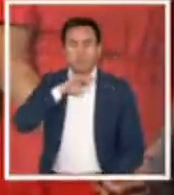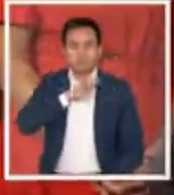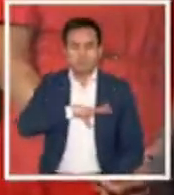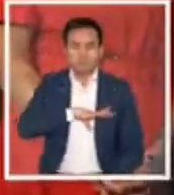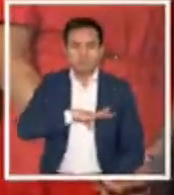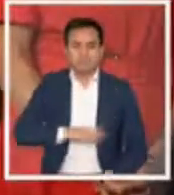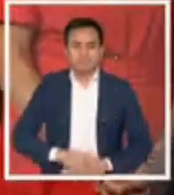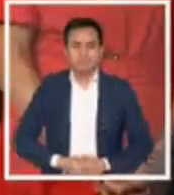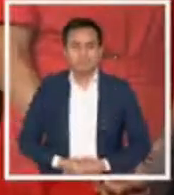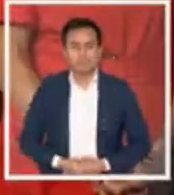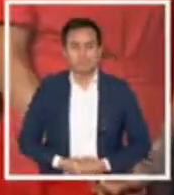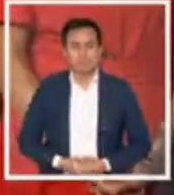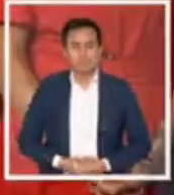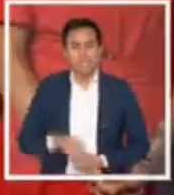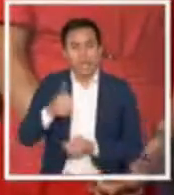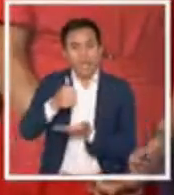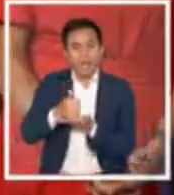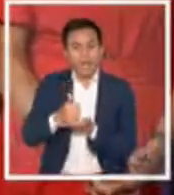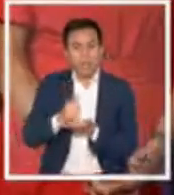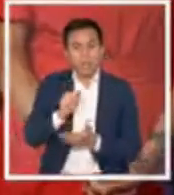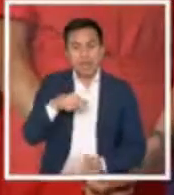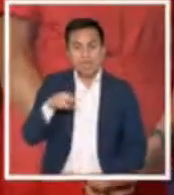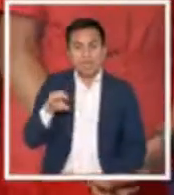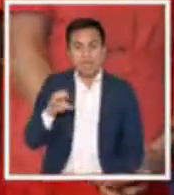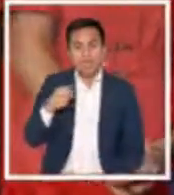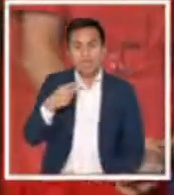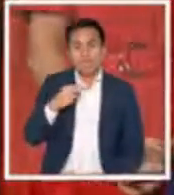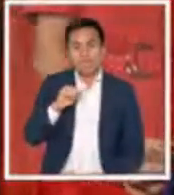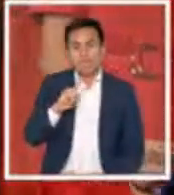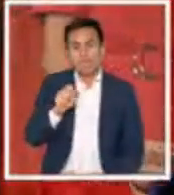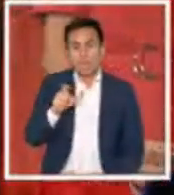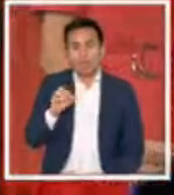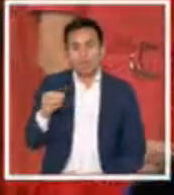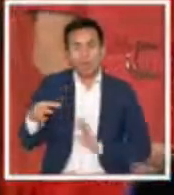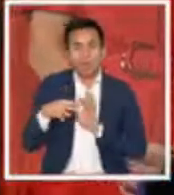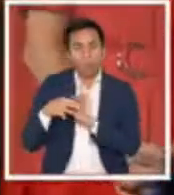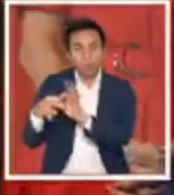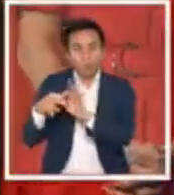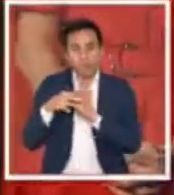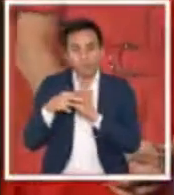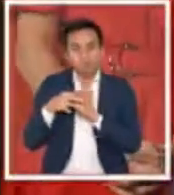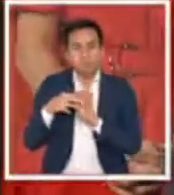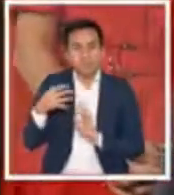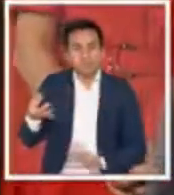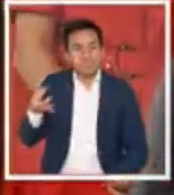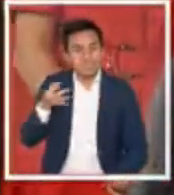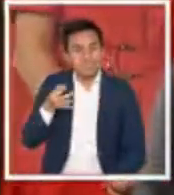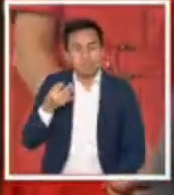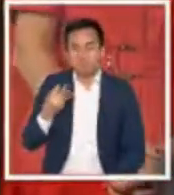Chile. Con la alcaldesa Anne Hidalgo nos une, y ella lo decía muy bien,